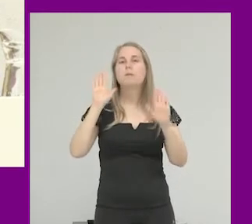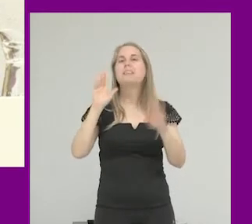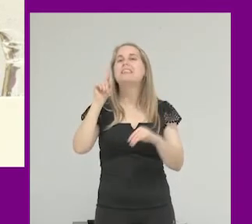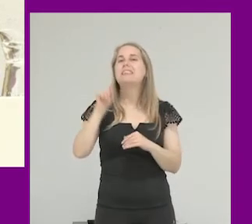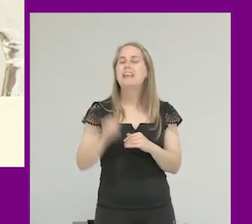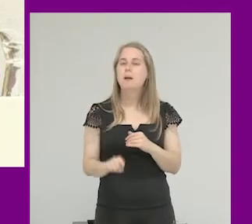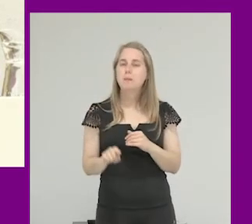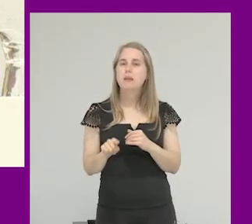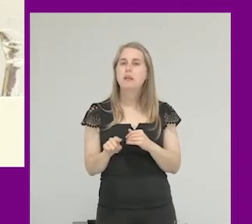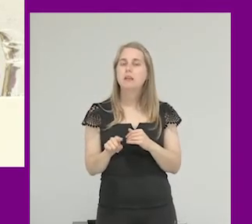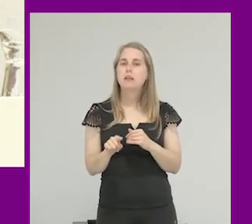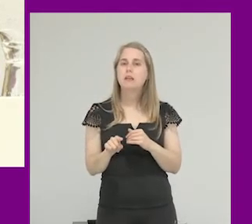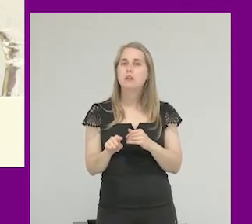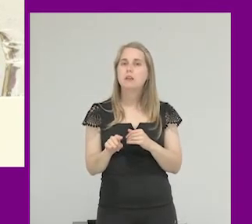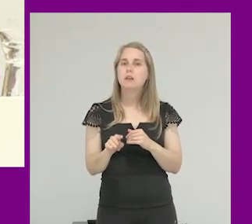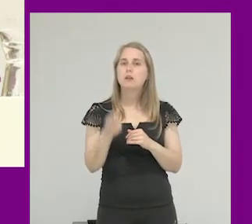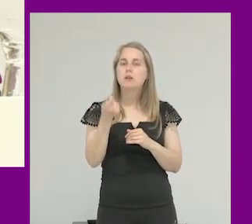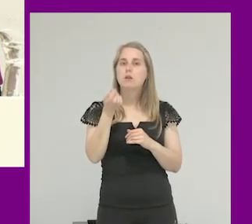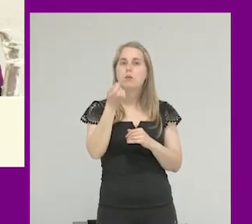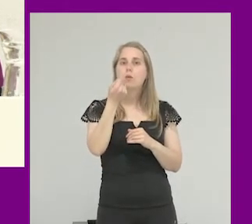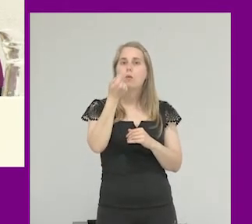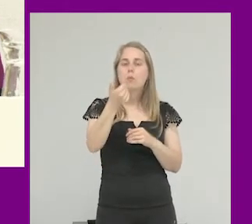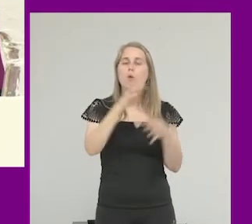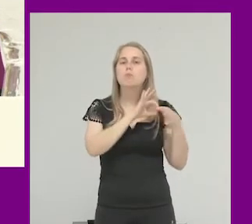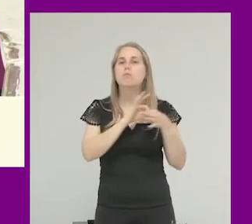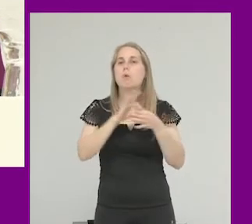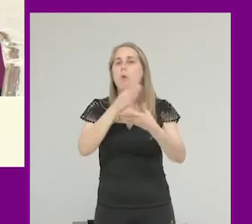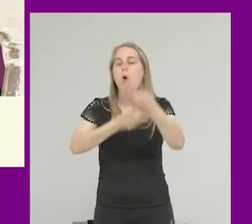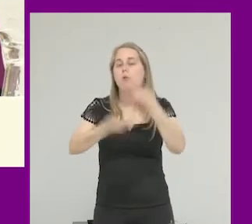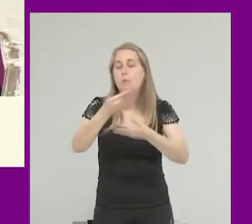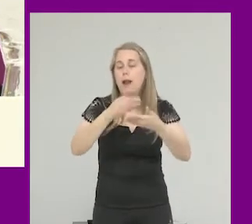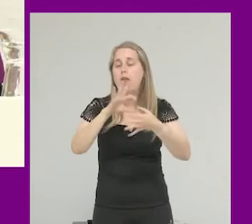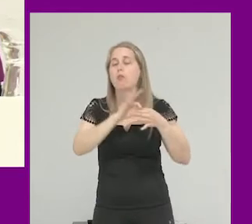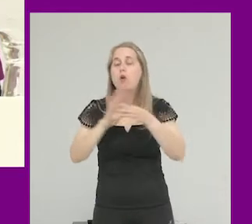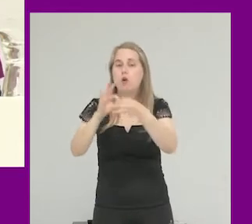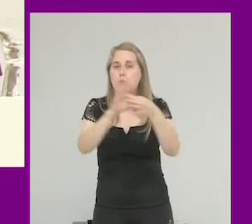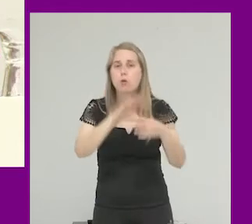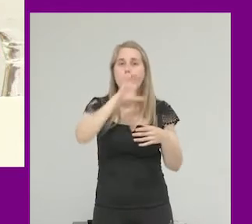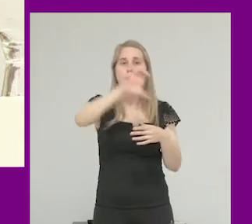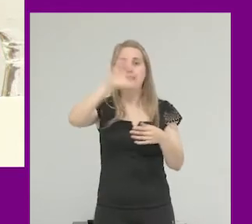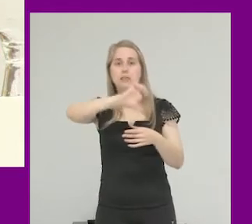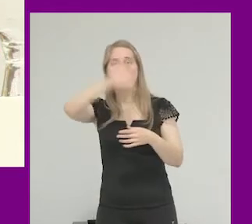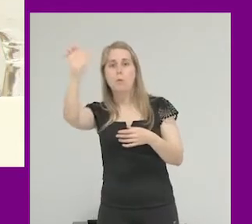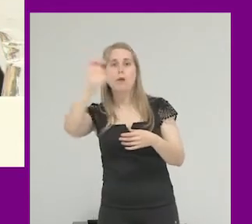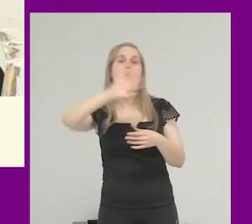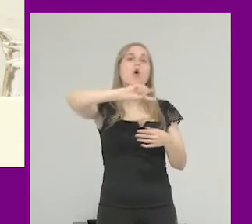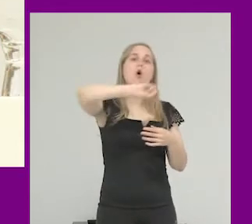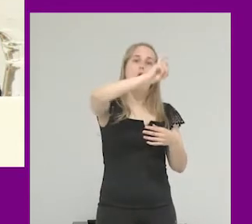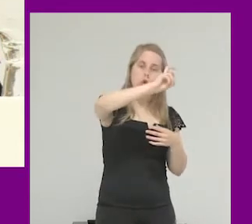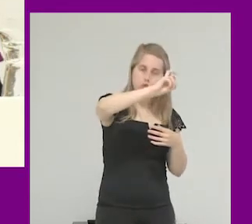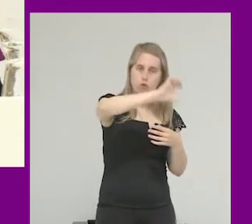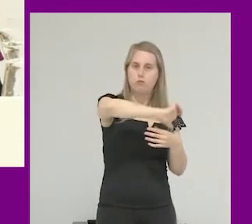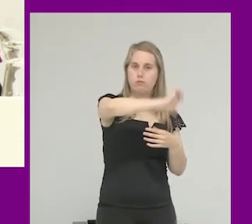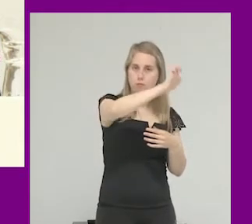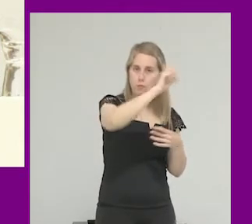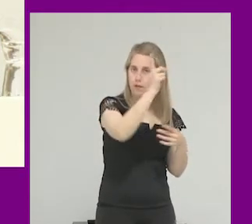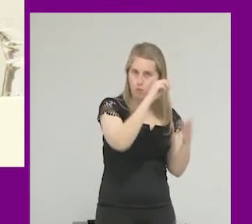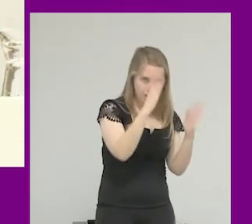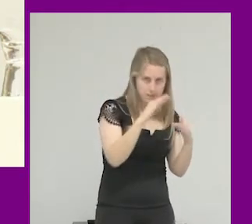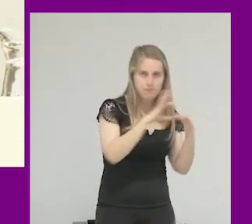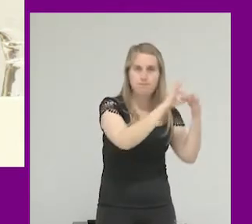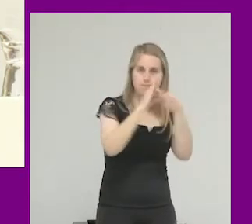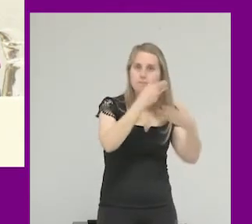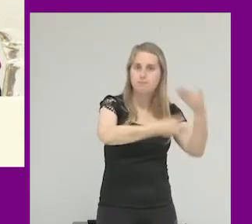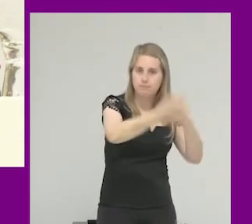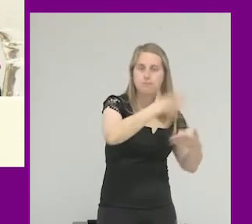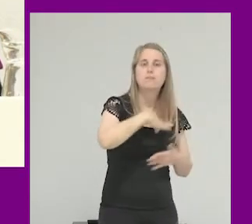también se establecía la posibilidad de cooperación de países europeos con otros países fuera de la Unión Europea. Y este